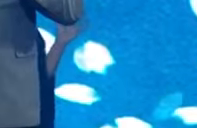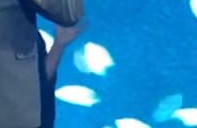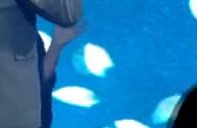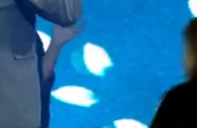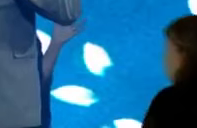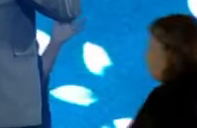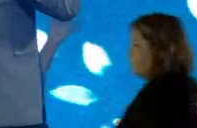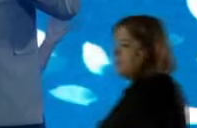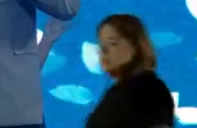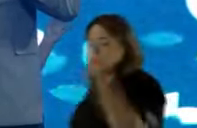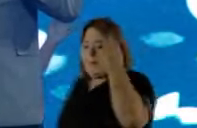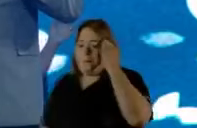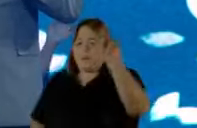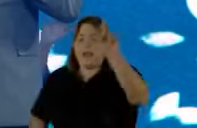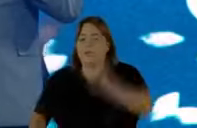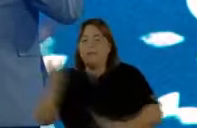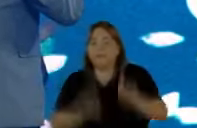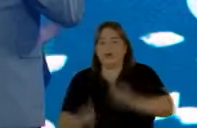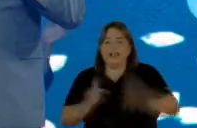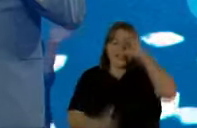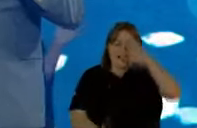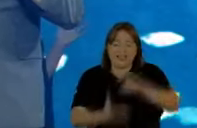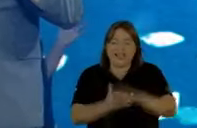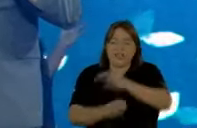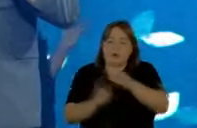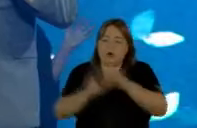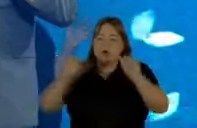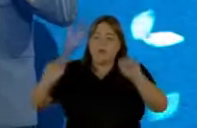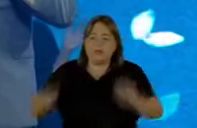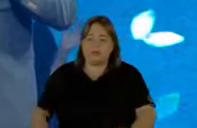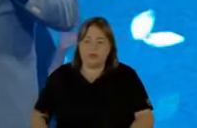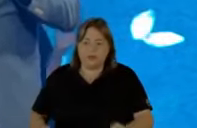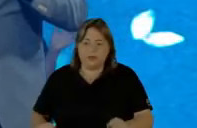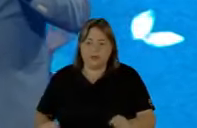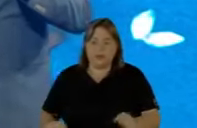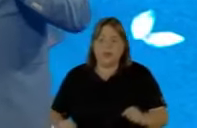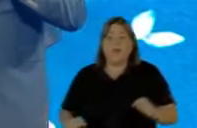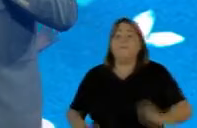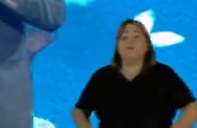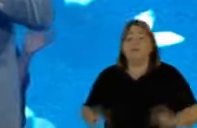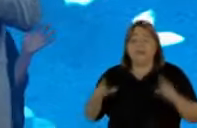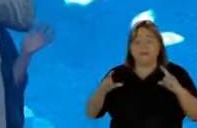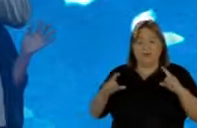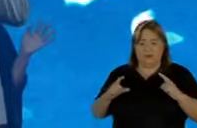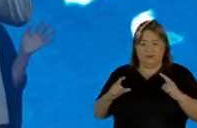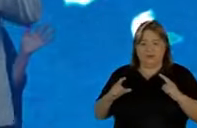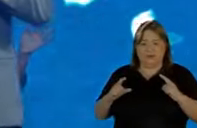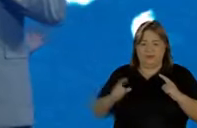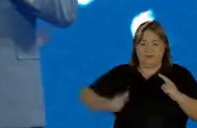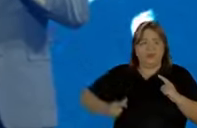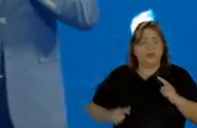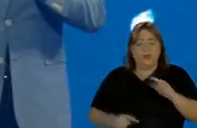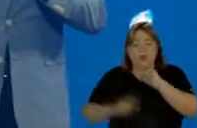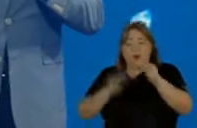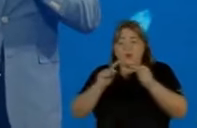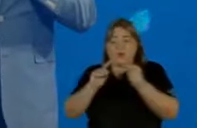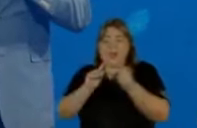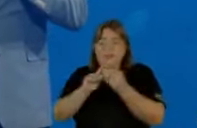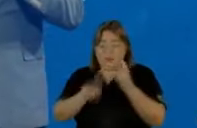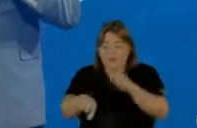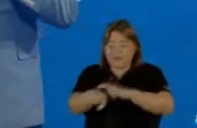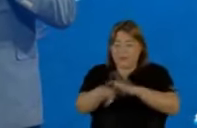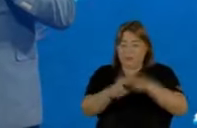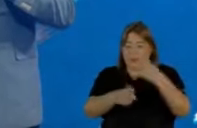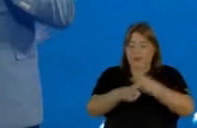posible. Y nosotros no solamente la declaramos, sino que vivimos que cuando usted ha estado en un momento difícil,